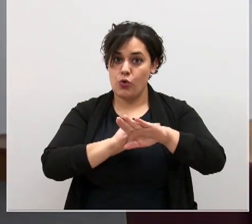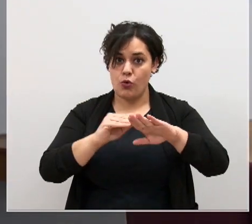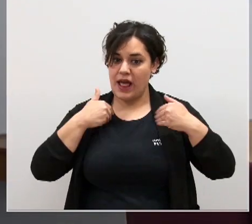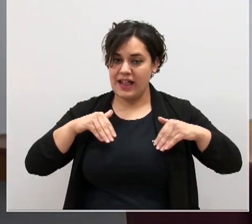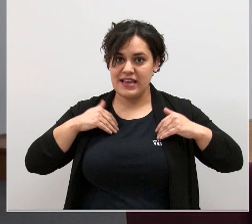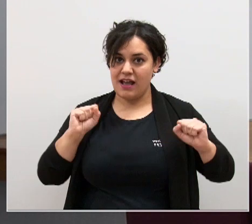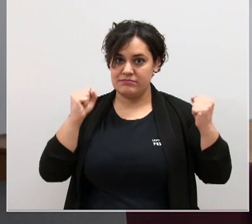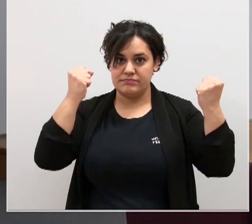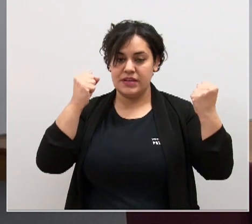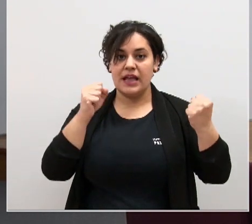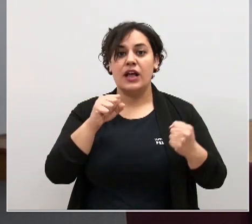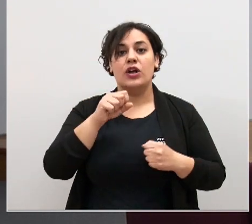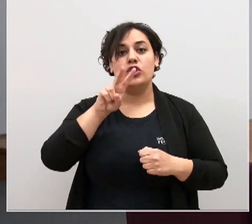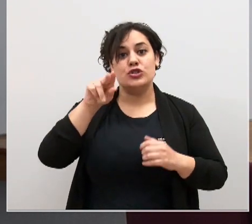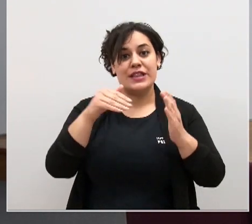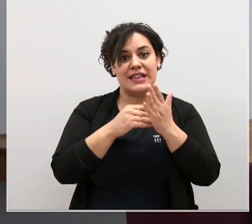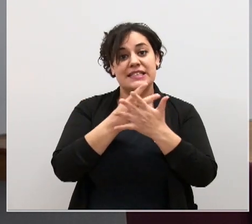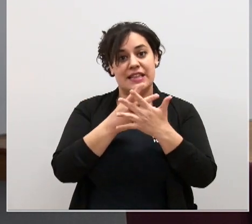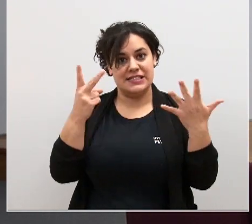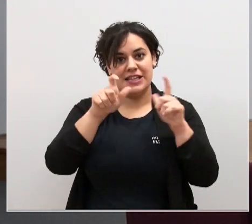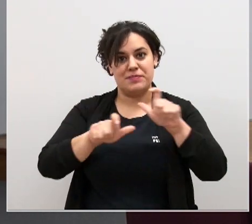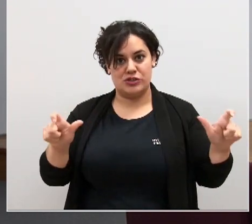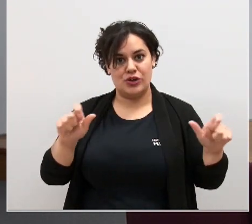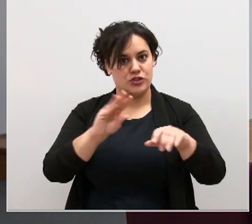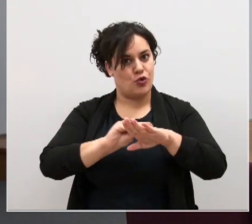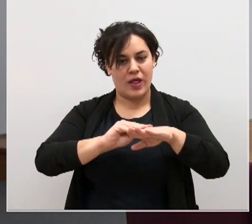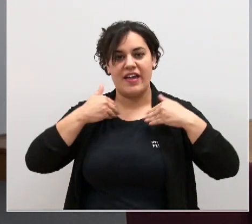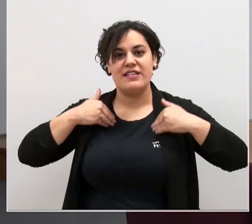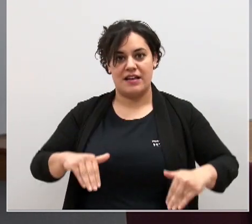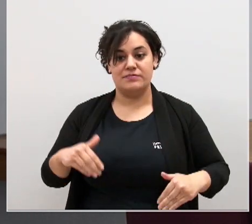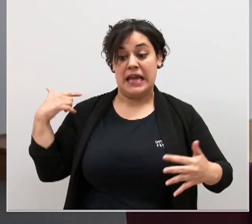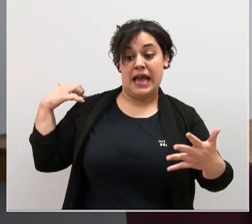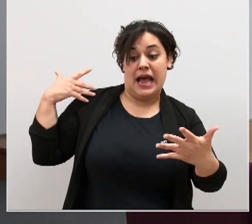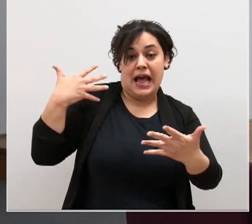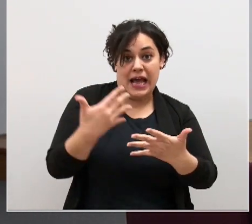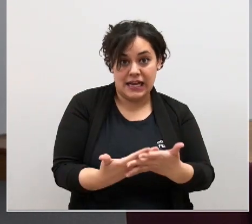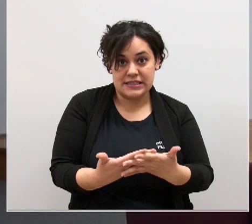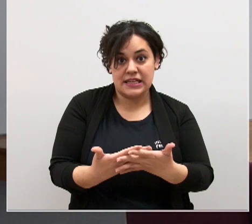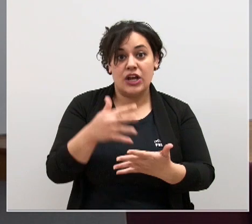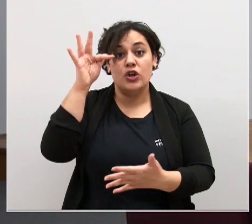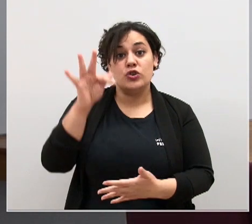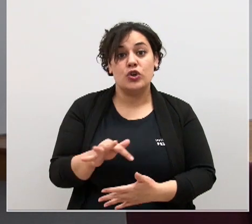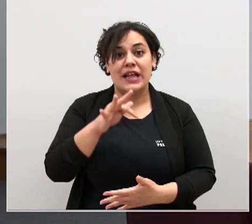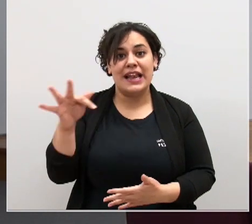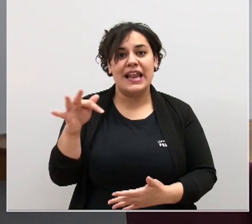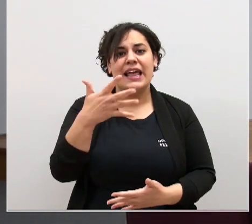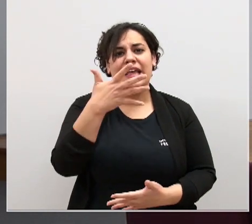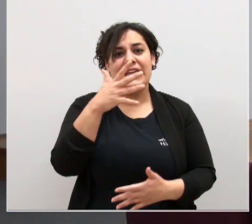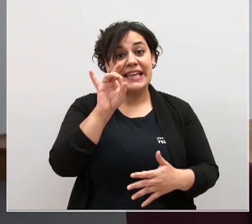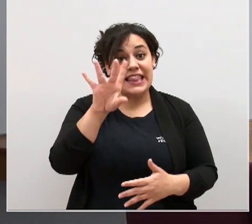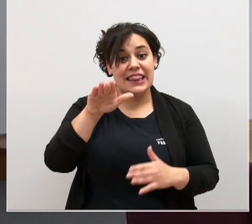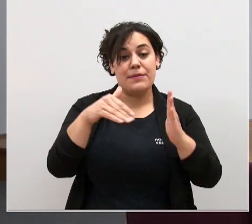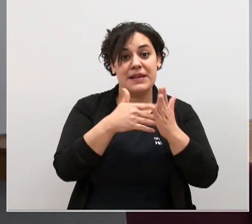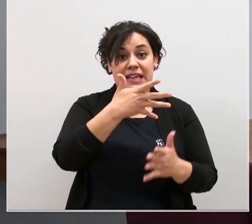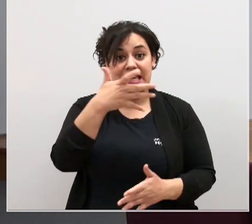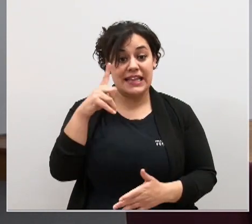a 617 personas. Hasta ese momento y desde el inicio del brote se han realizado cerca de 15.500 pruebas de